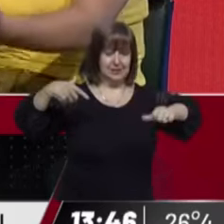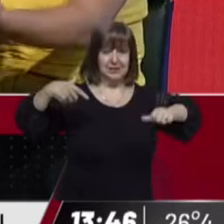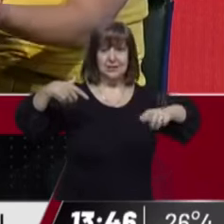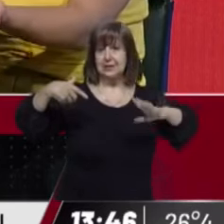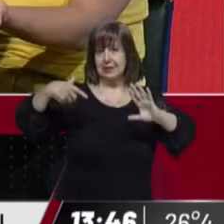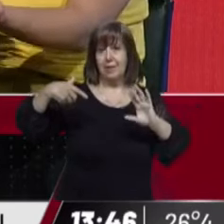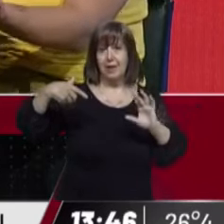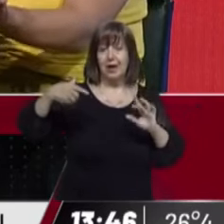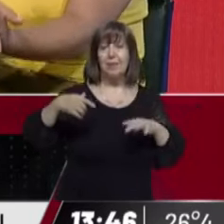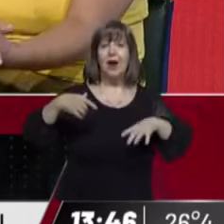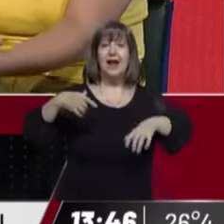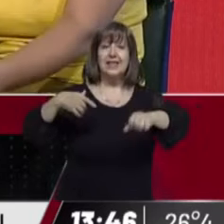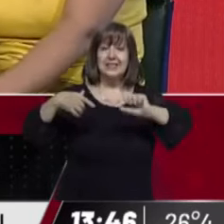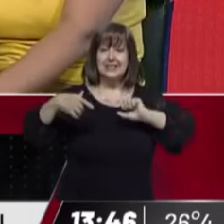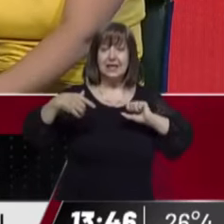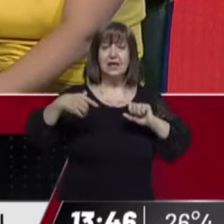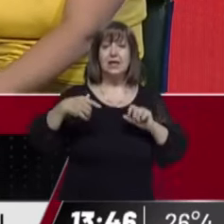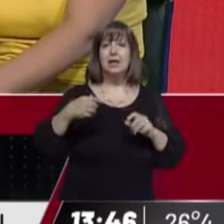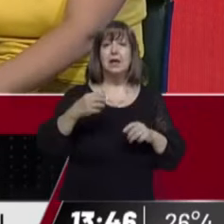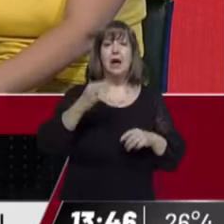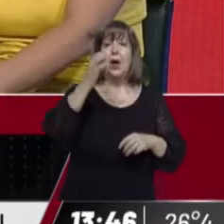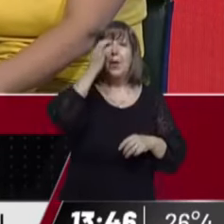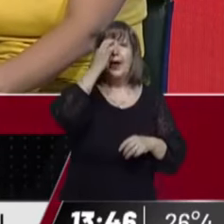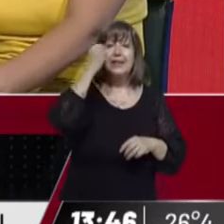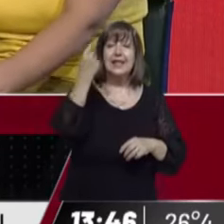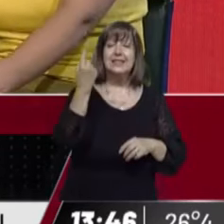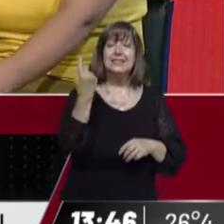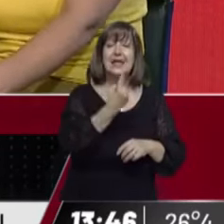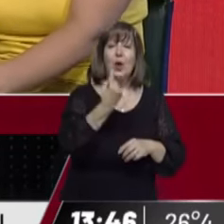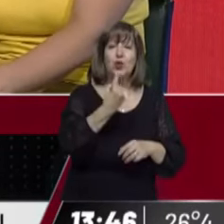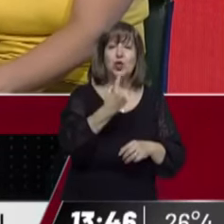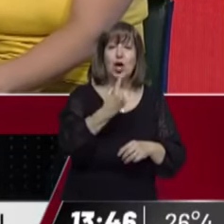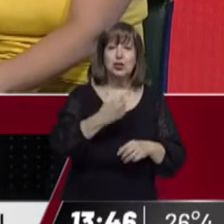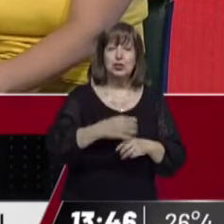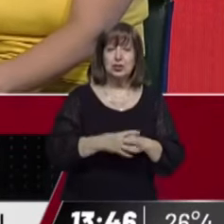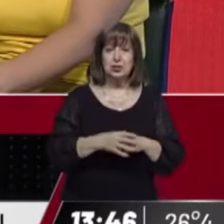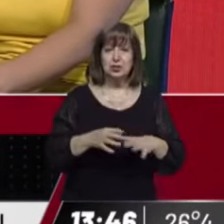Sí, la rejillita. En una cuestión de 20 segundos. Y luego va y roba. Gracias, Juan.